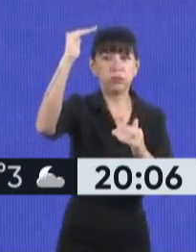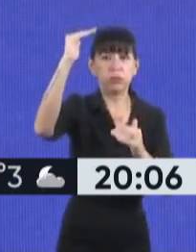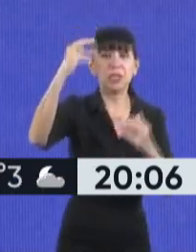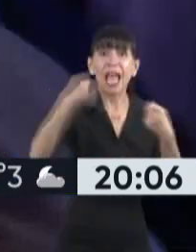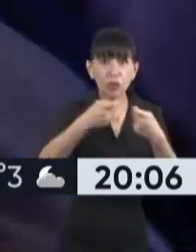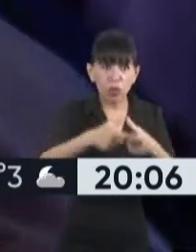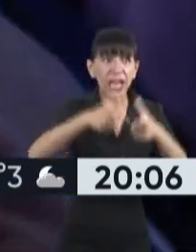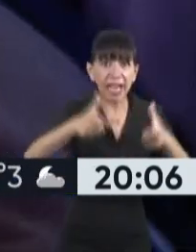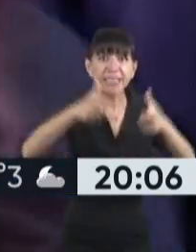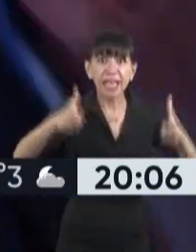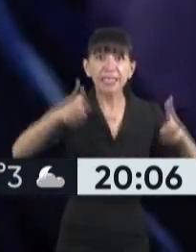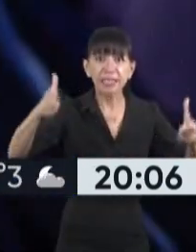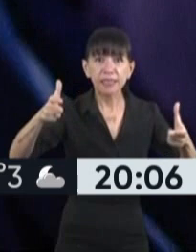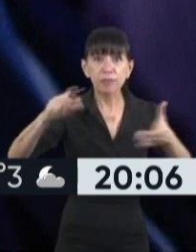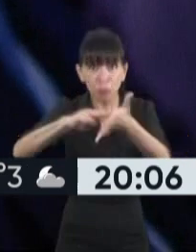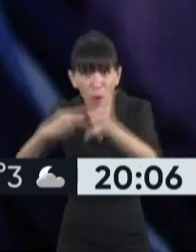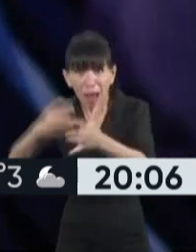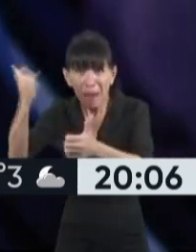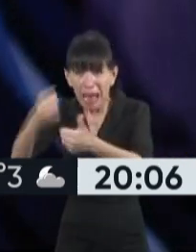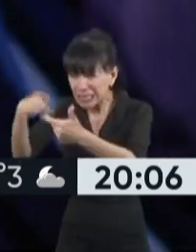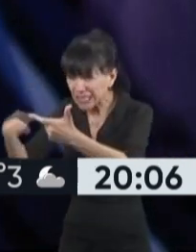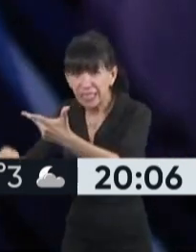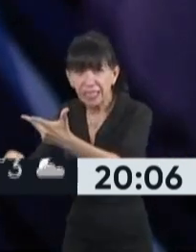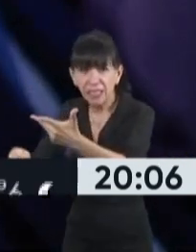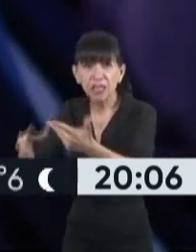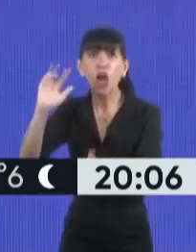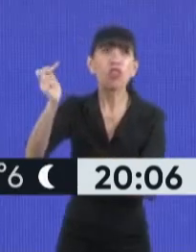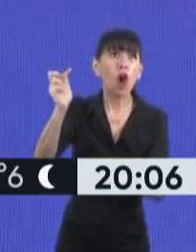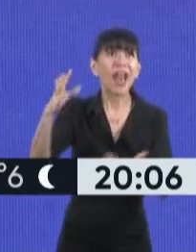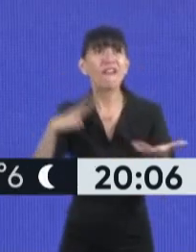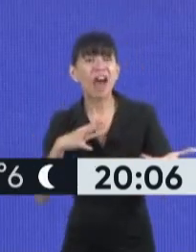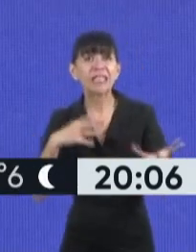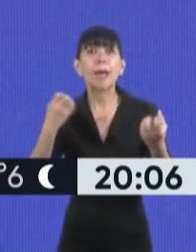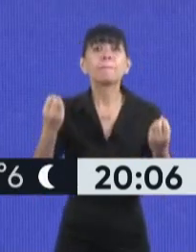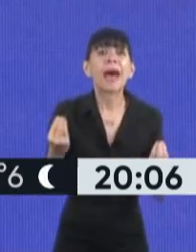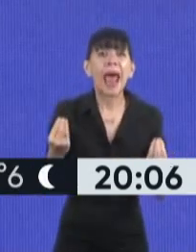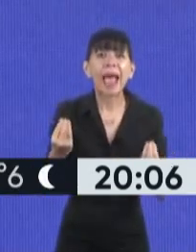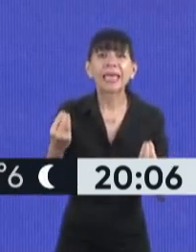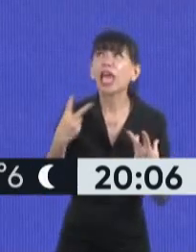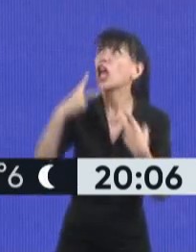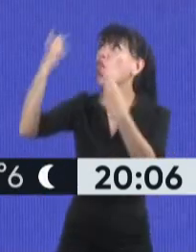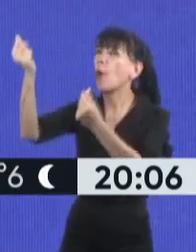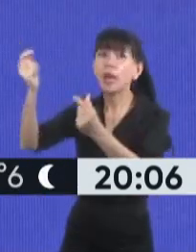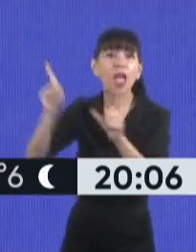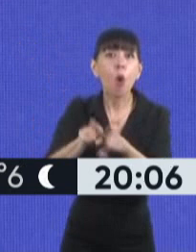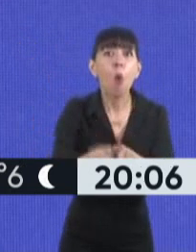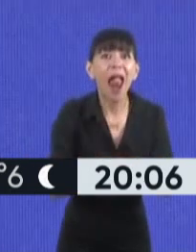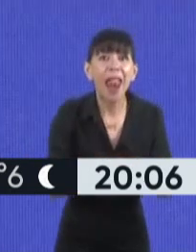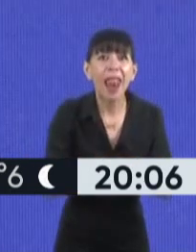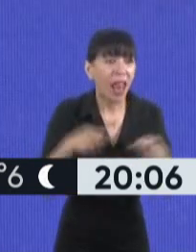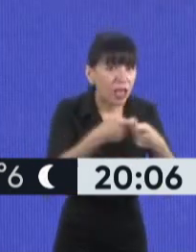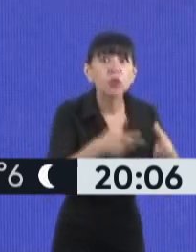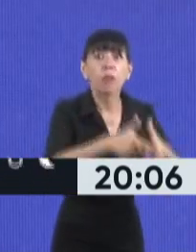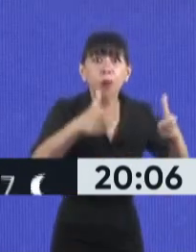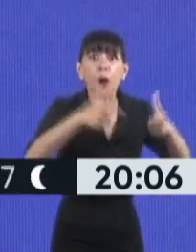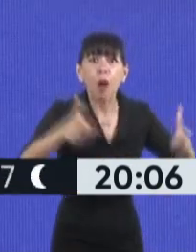creciendo, con todos los problemas que tenemos, Daniel, porque nos faltan dólares para importar insumos. Y la industria sigue creciendo, y la industria sigue